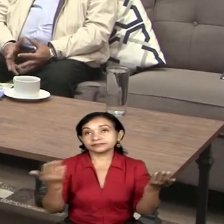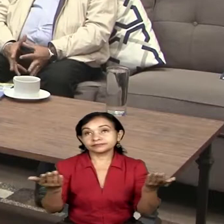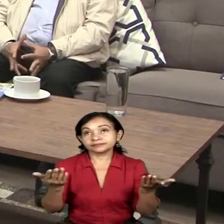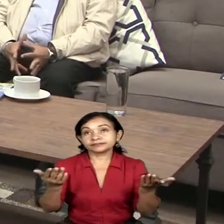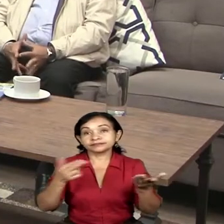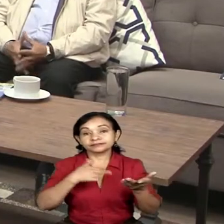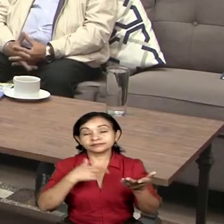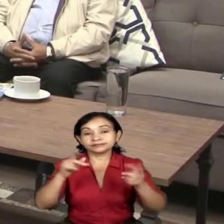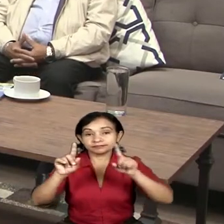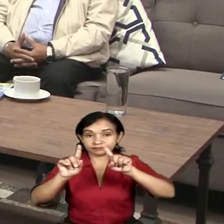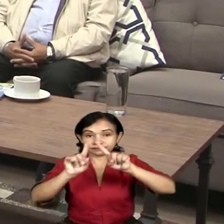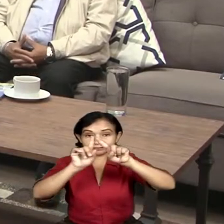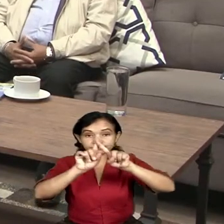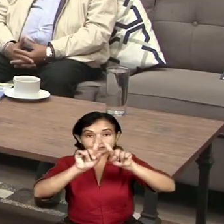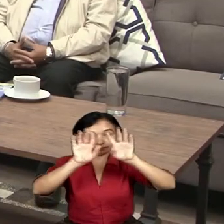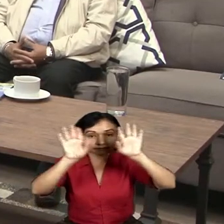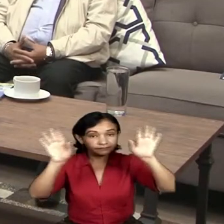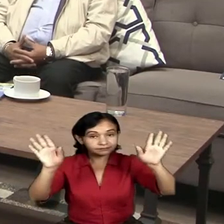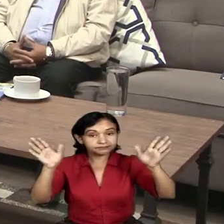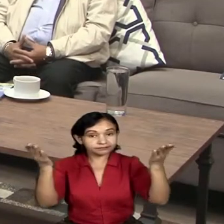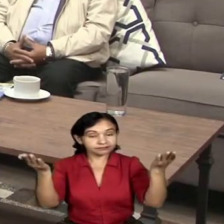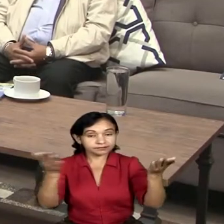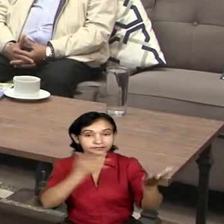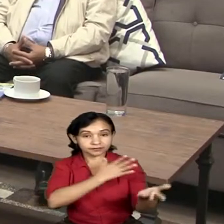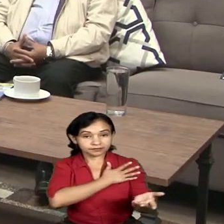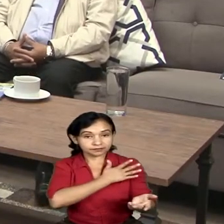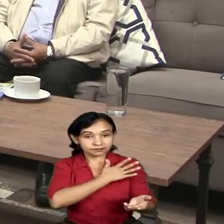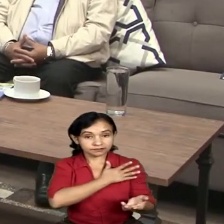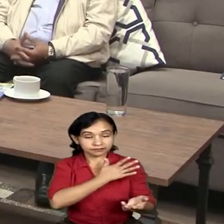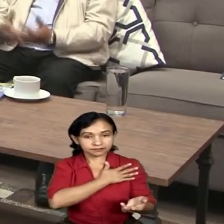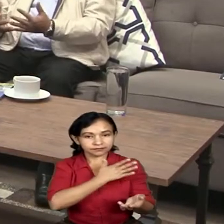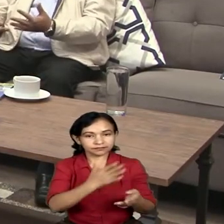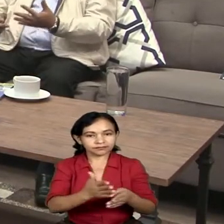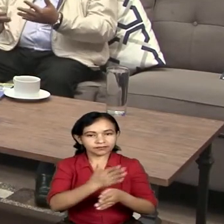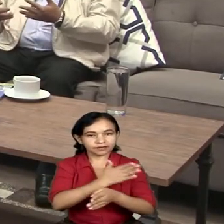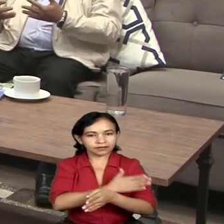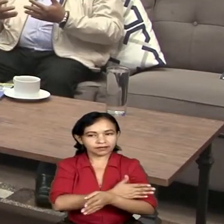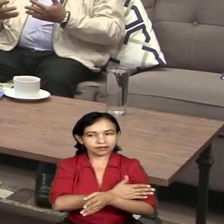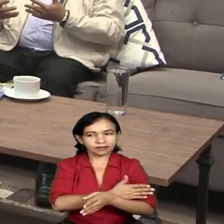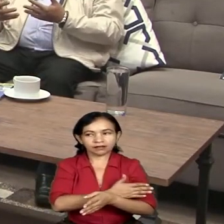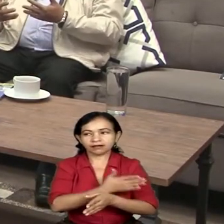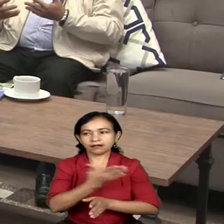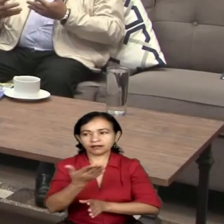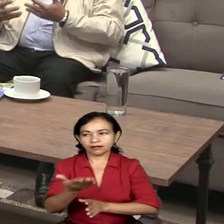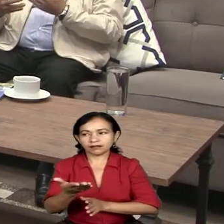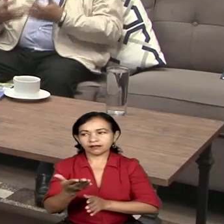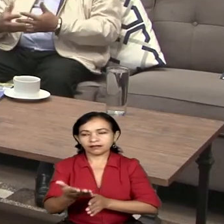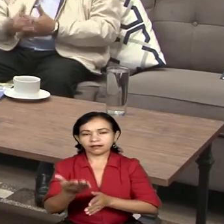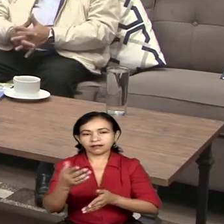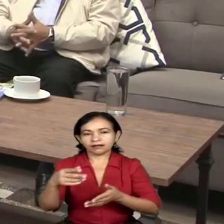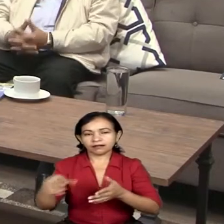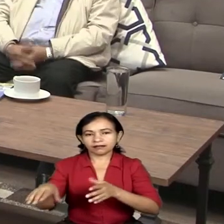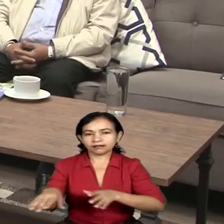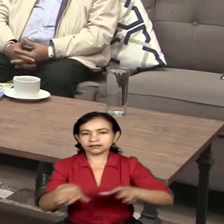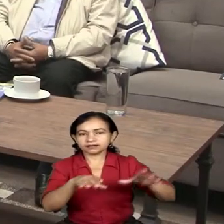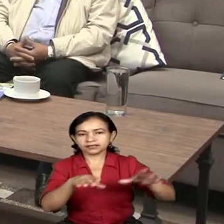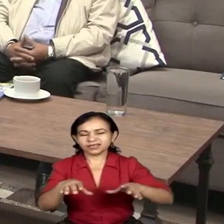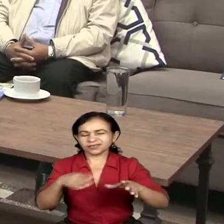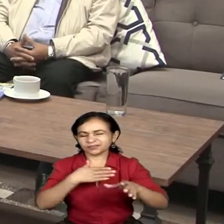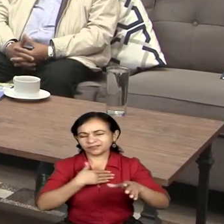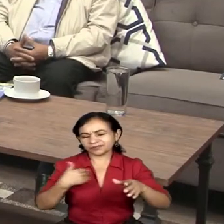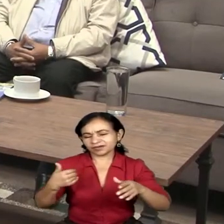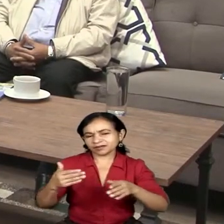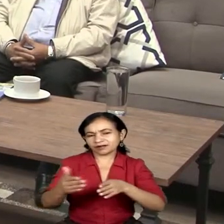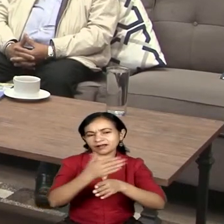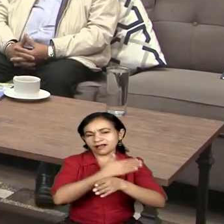ha quedado bien claro, es que Somoza García anticipa su retiro de la fiesta que le están dando en el Club